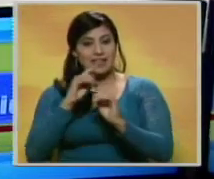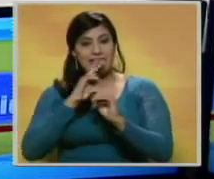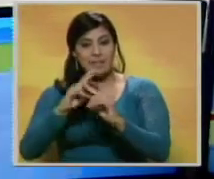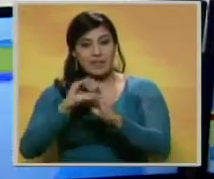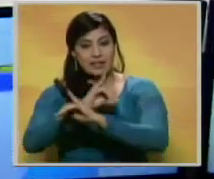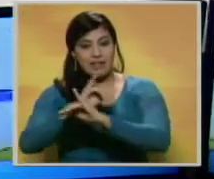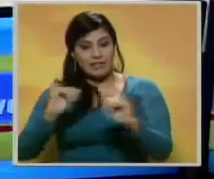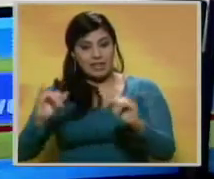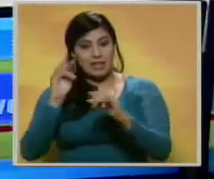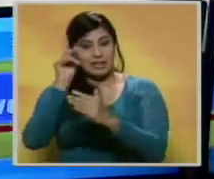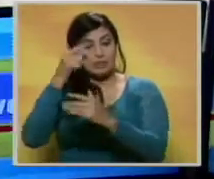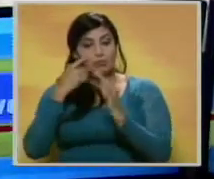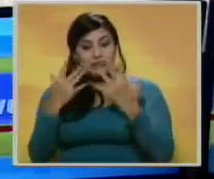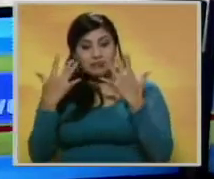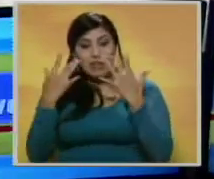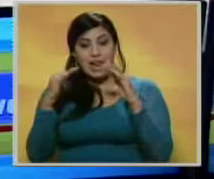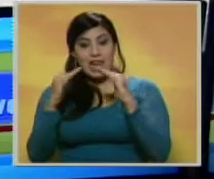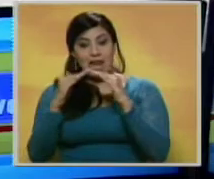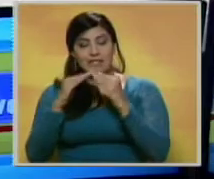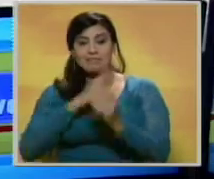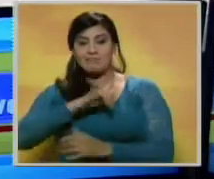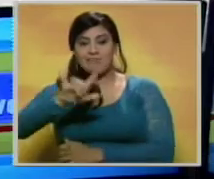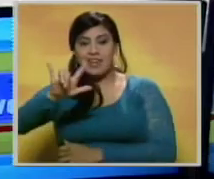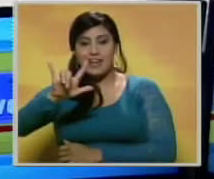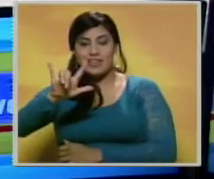final que llevamos a sus casas.